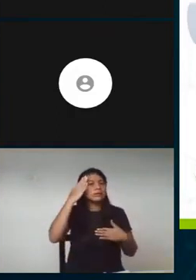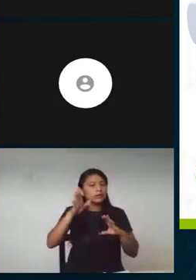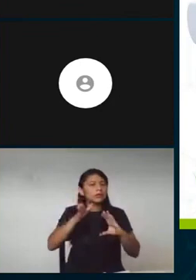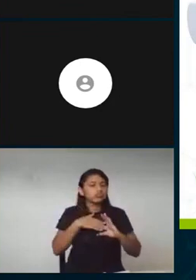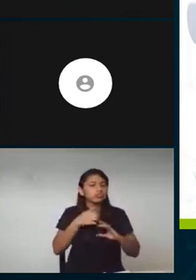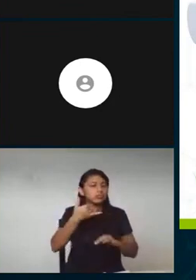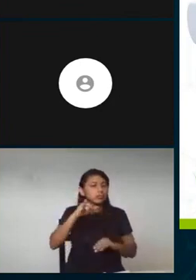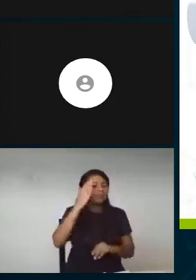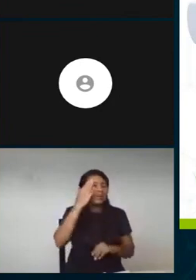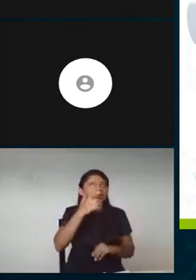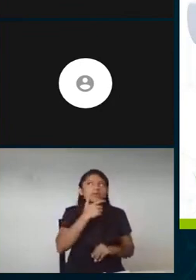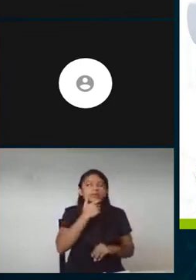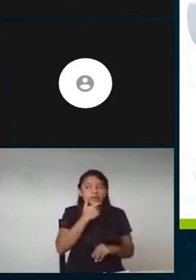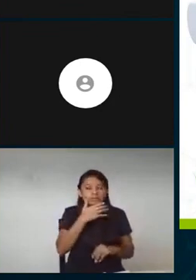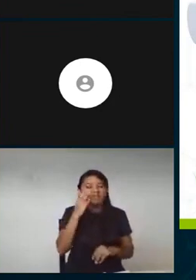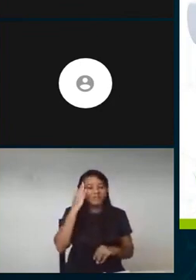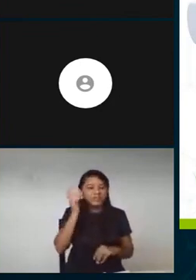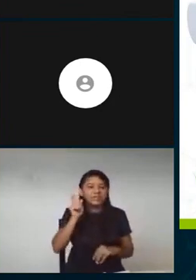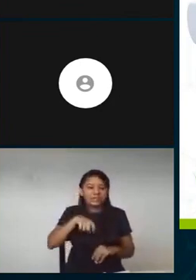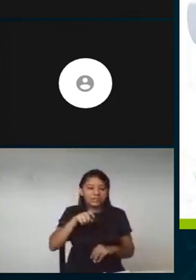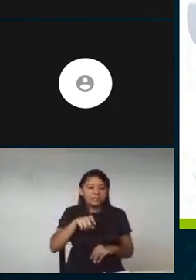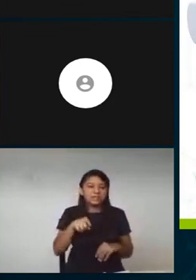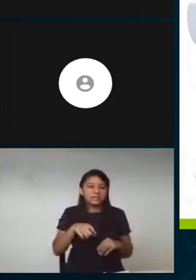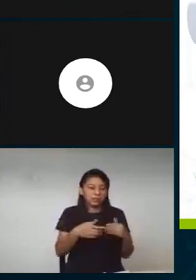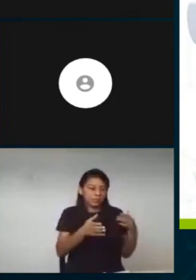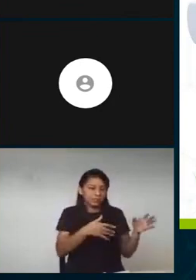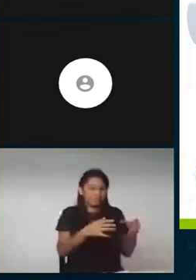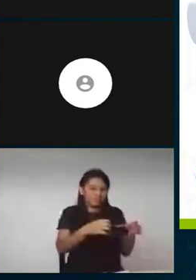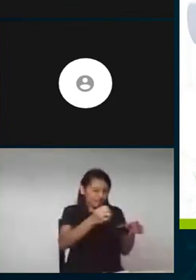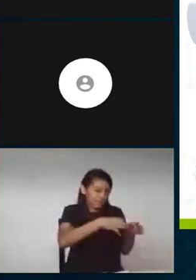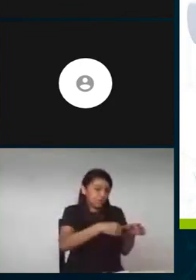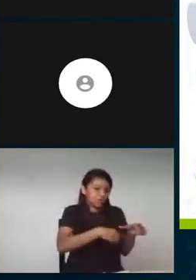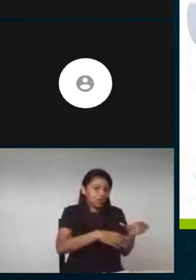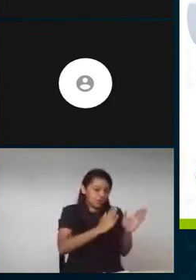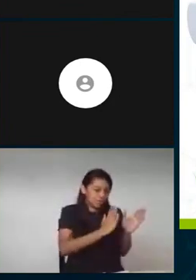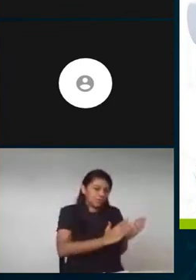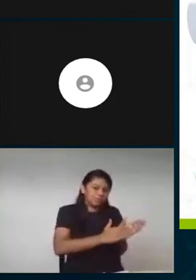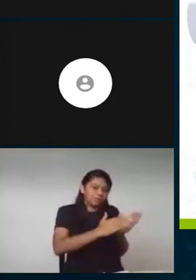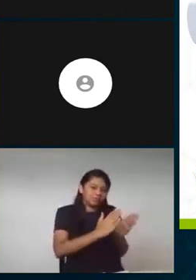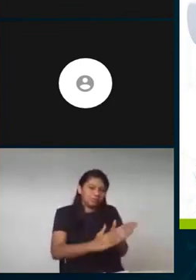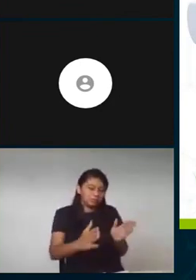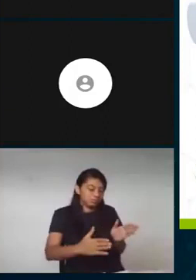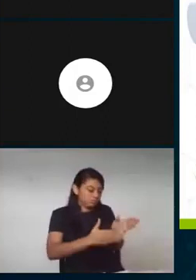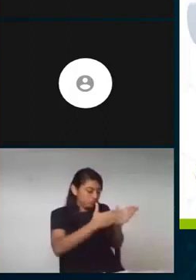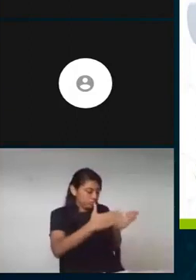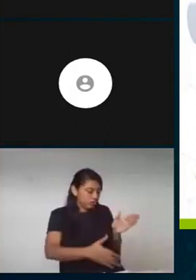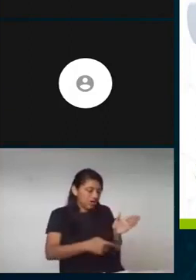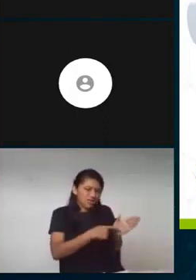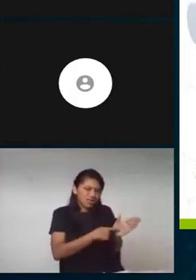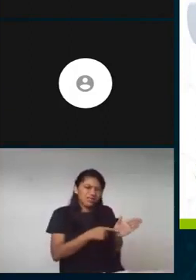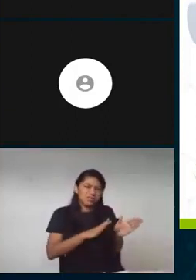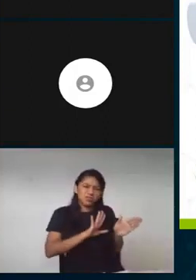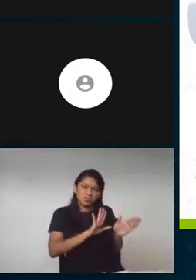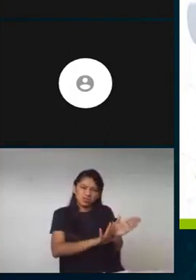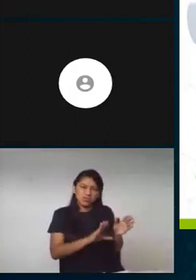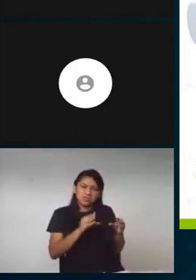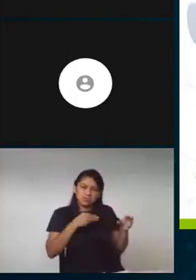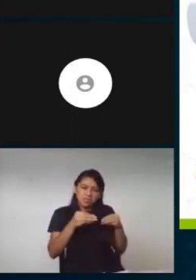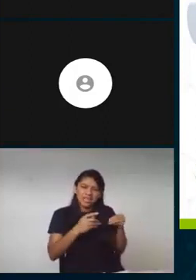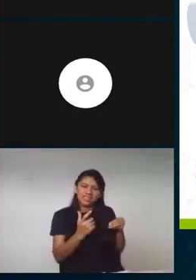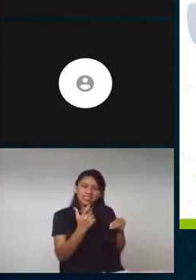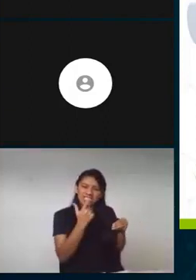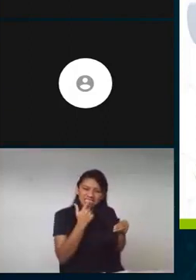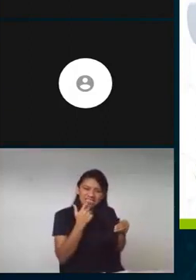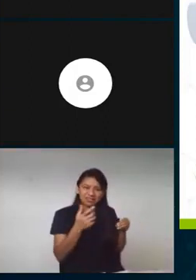que, digamos, almacenan lo que son el material reciclado de los recicladores informales.